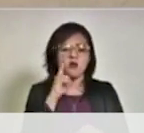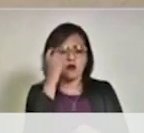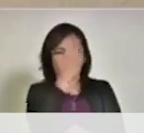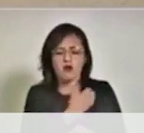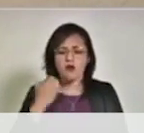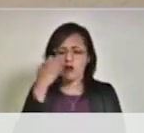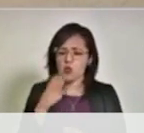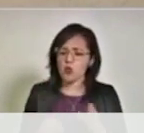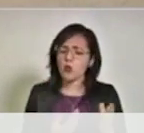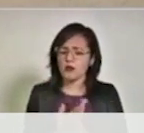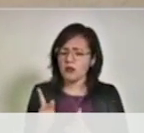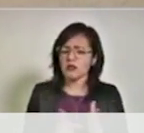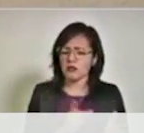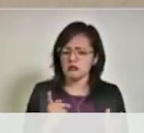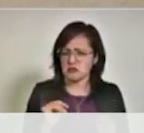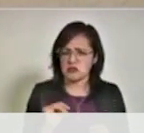estudiarlos.